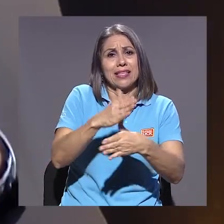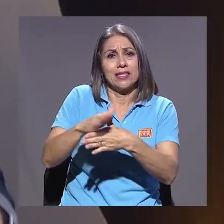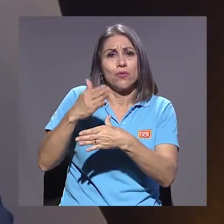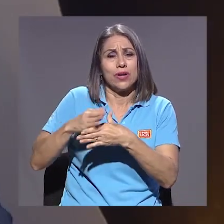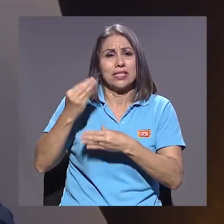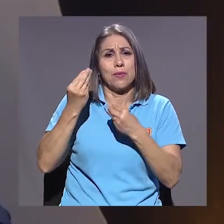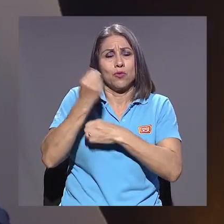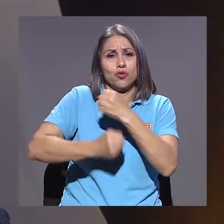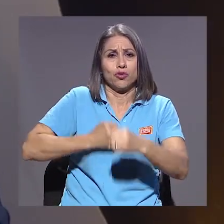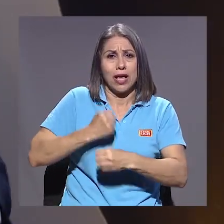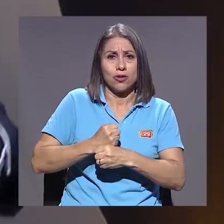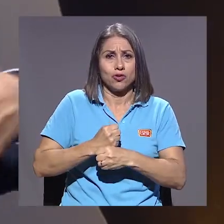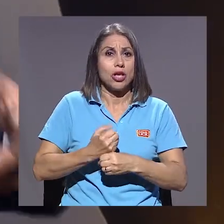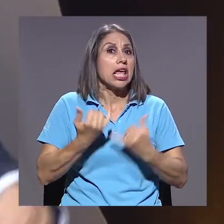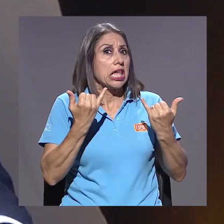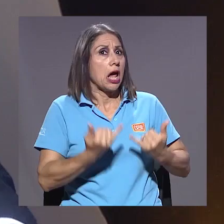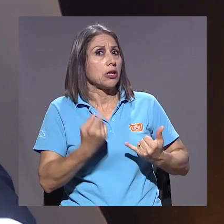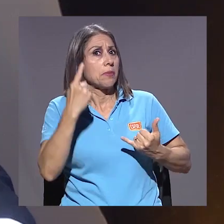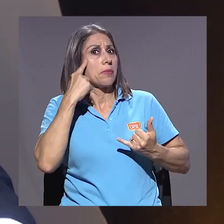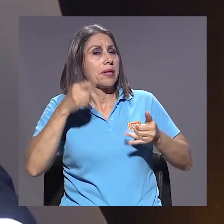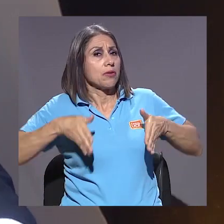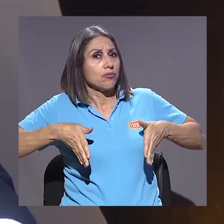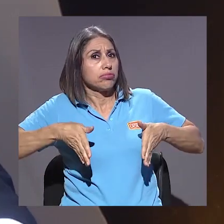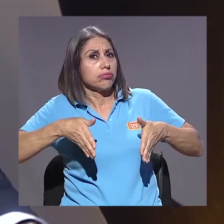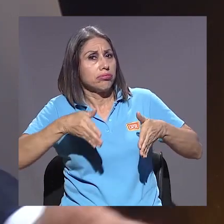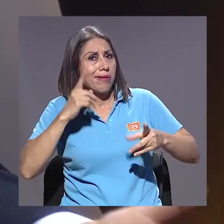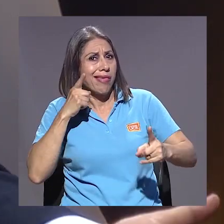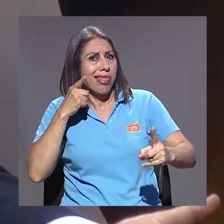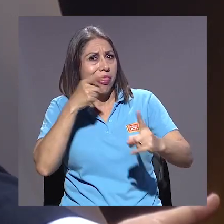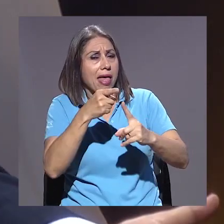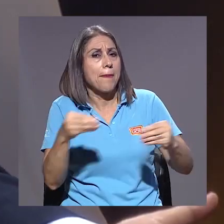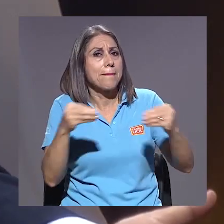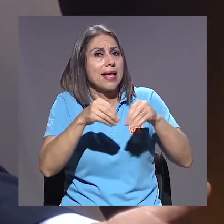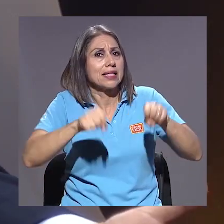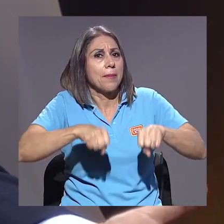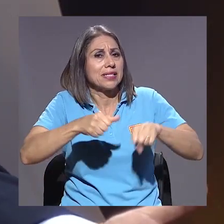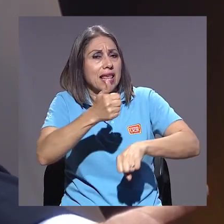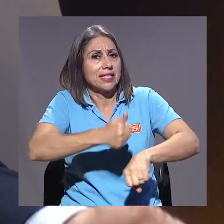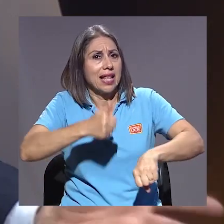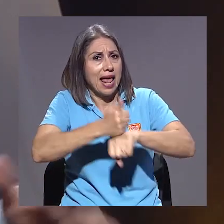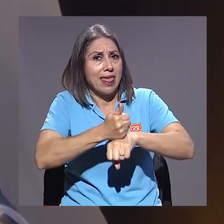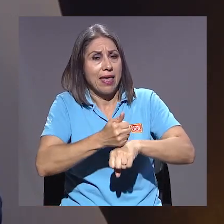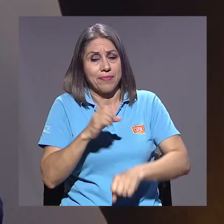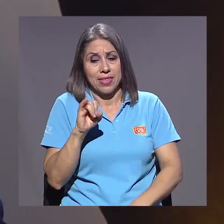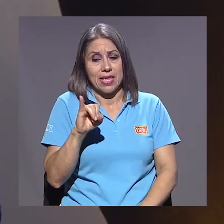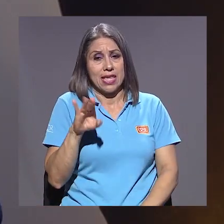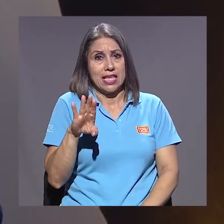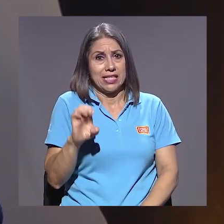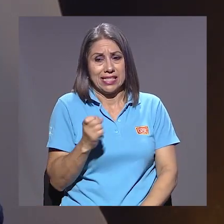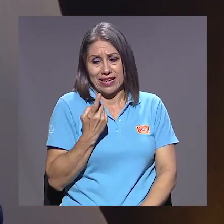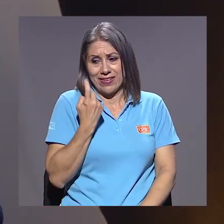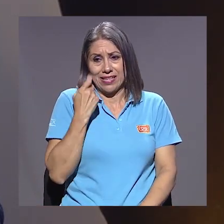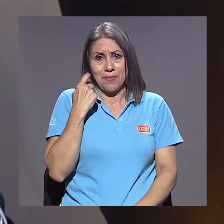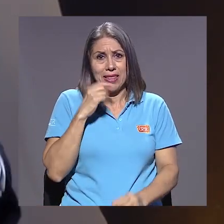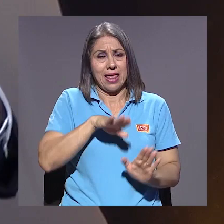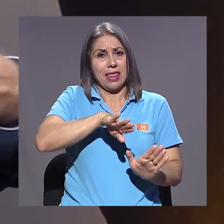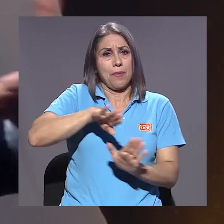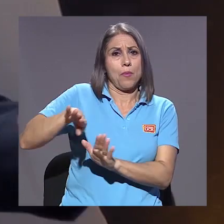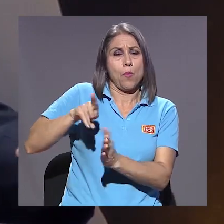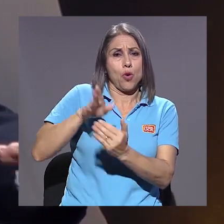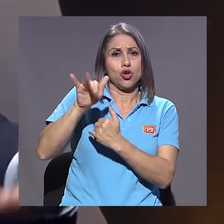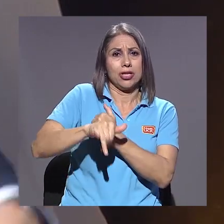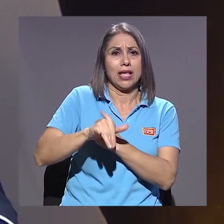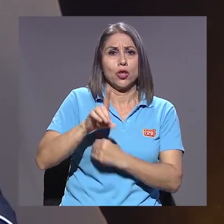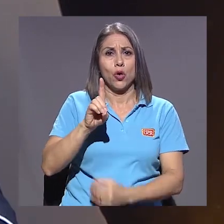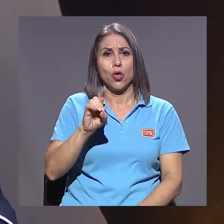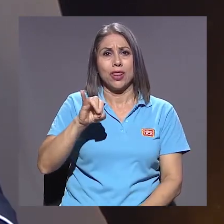un camino, digamos, hacia tener más capacidad instalada. El ICE hasta recientemente desechó el proyecto de IQUIS, ¿verdad? Que era un proyecto